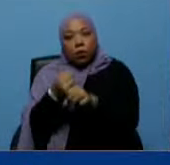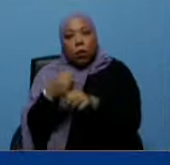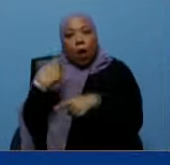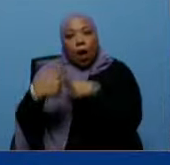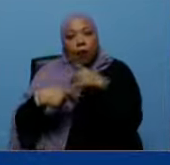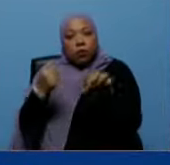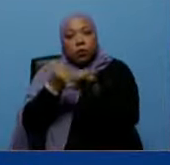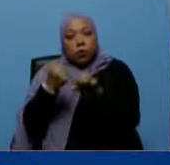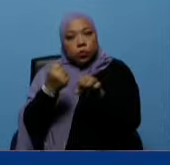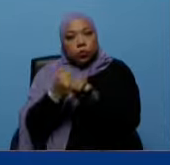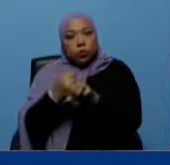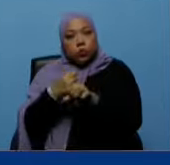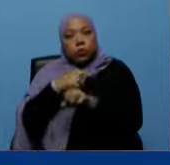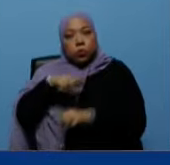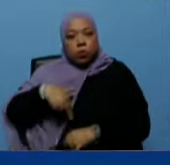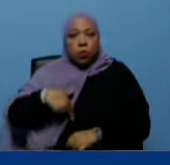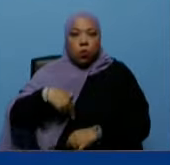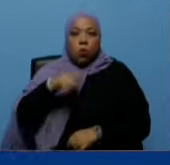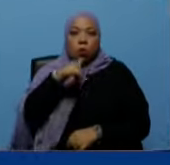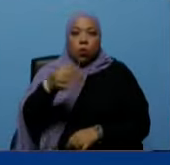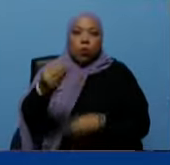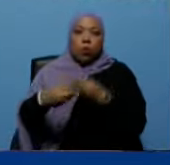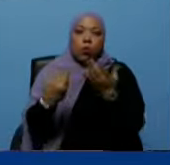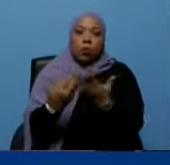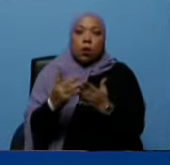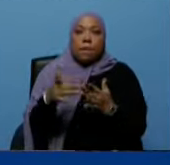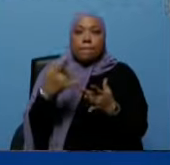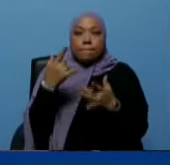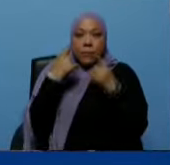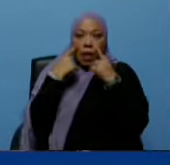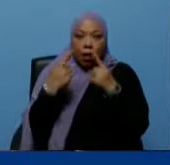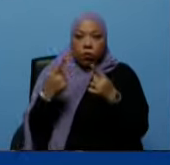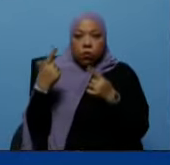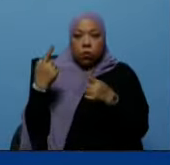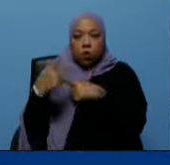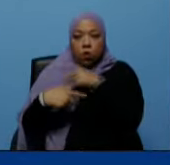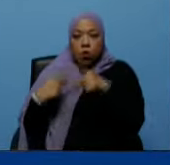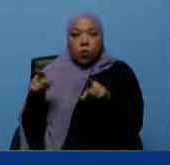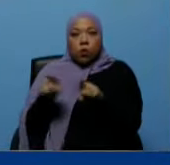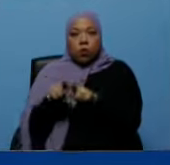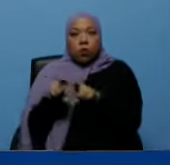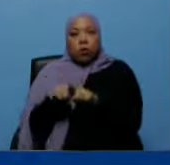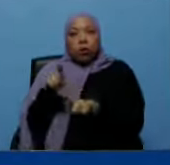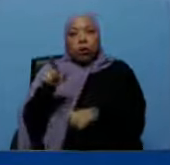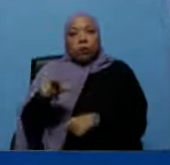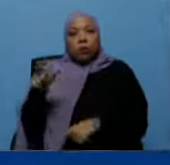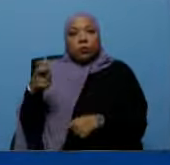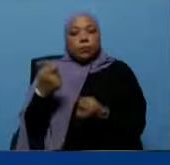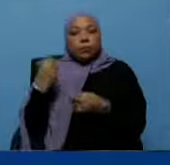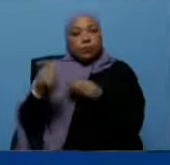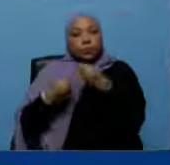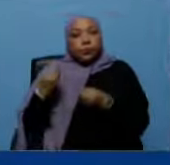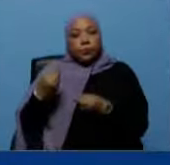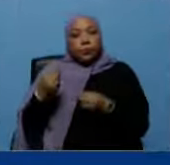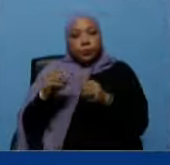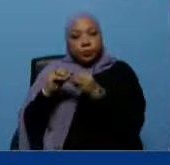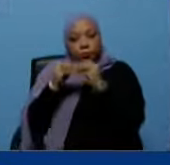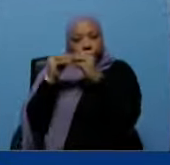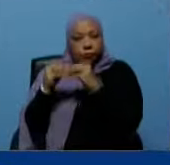laborando. Pues nuestros pacientes van a llegar por primera vez con, vamos a hacerle la